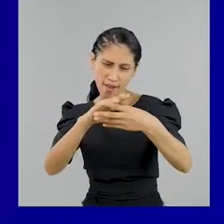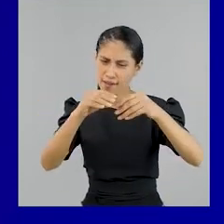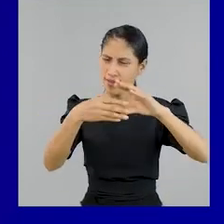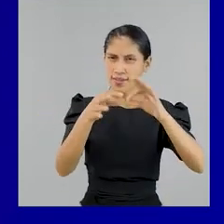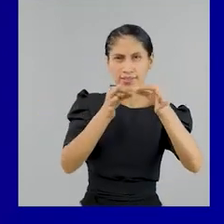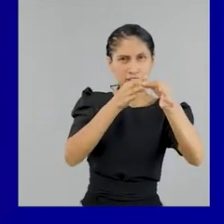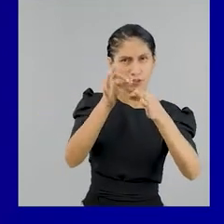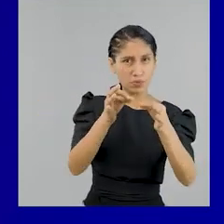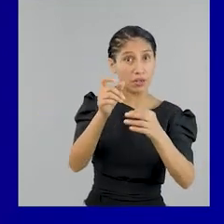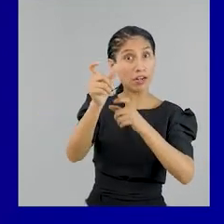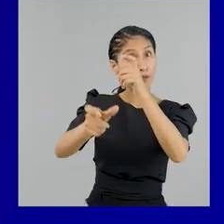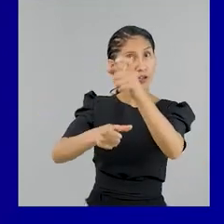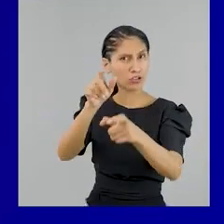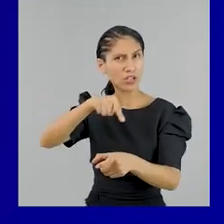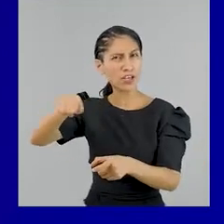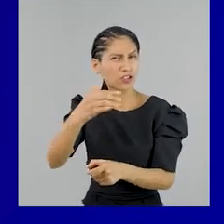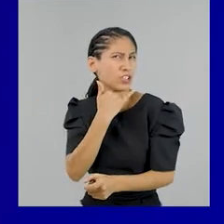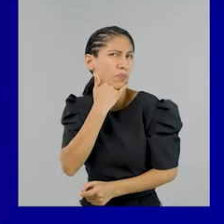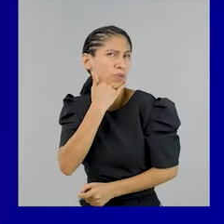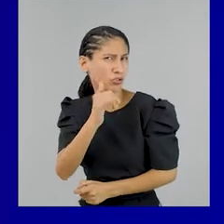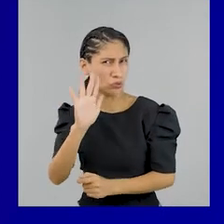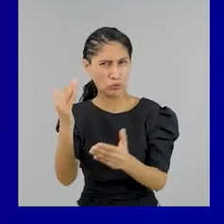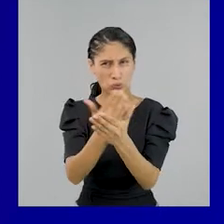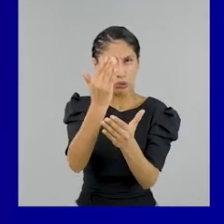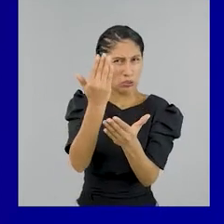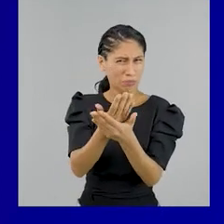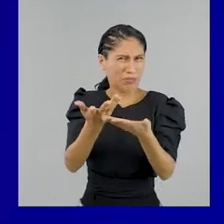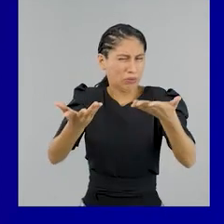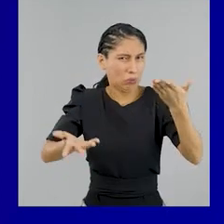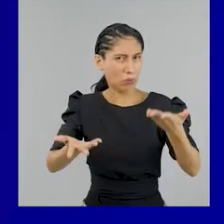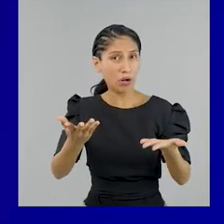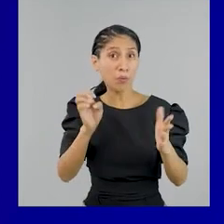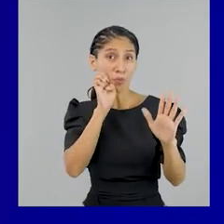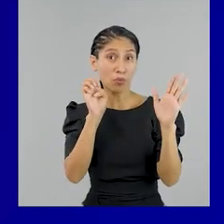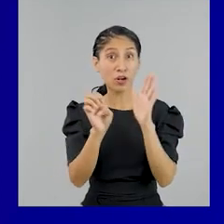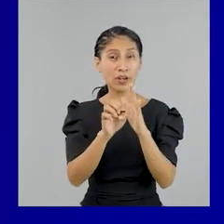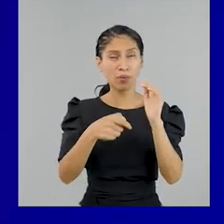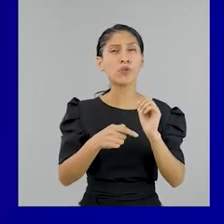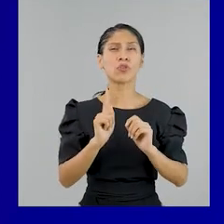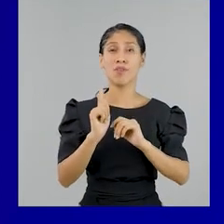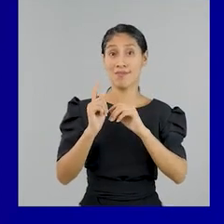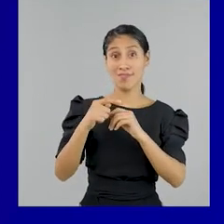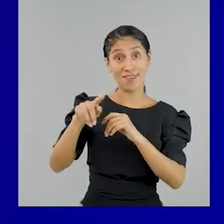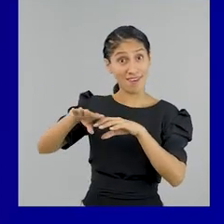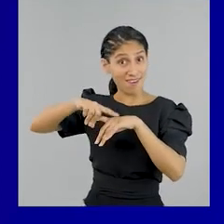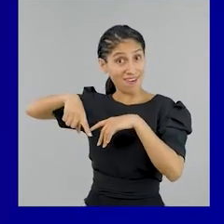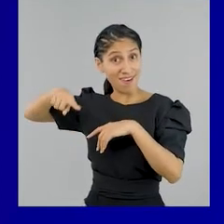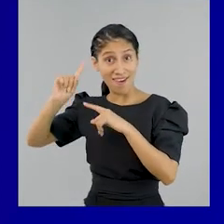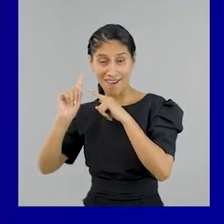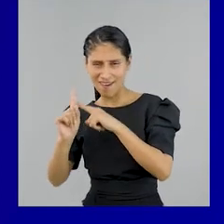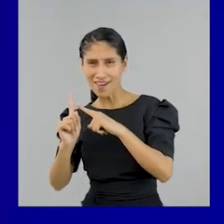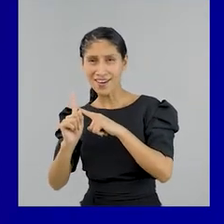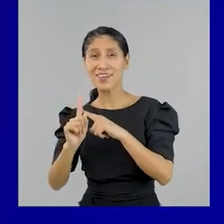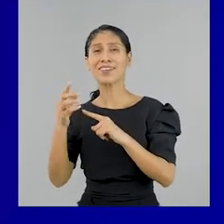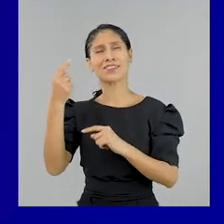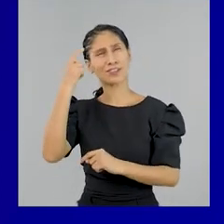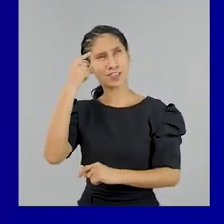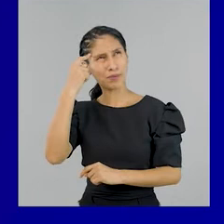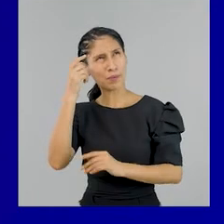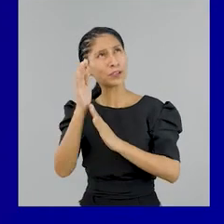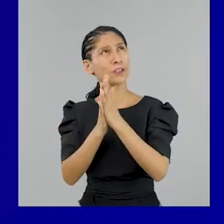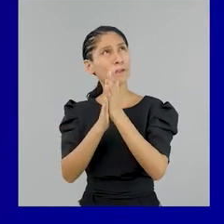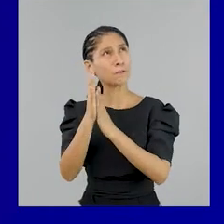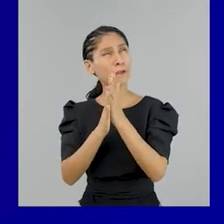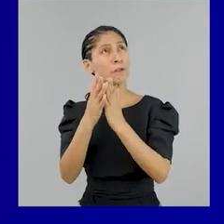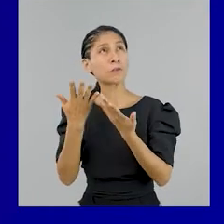deben enfrentar los personajes. Por ejemplo, ya en el aeropuerto y con todo listo para comenzar una nueva vida, se dio cuenta